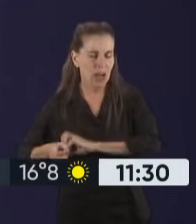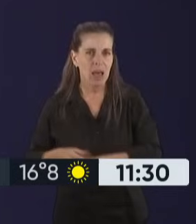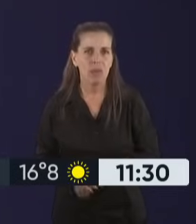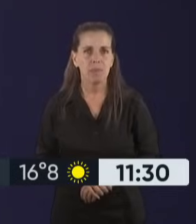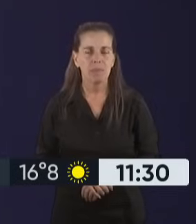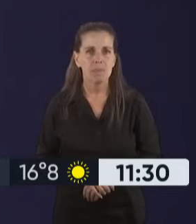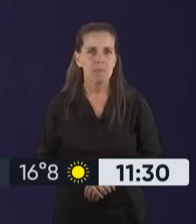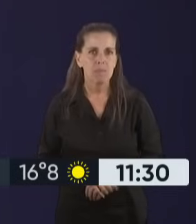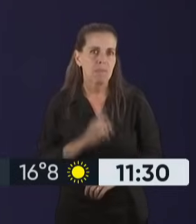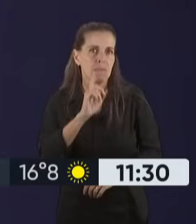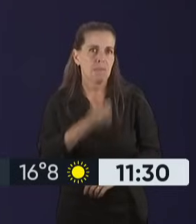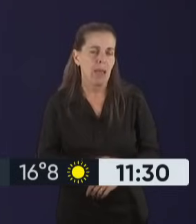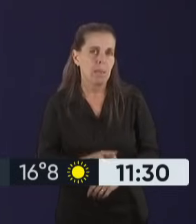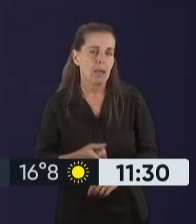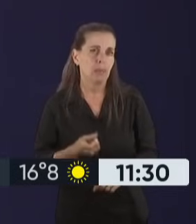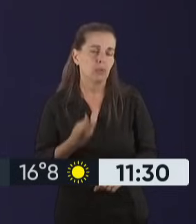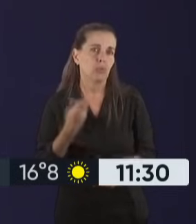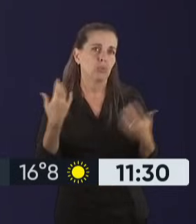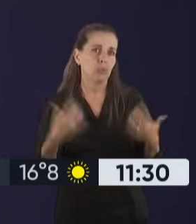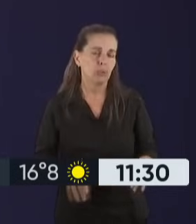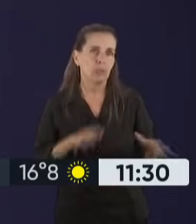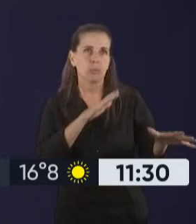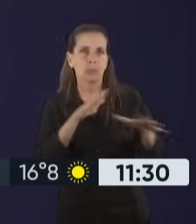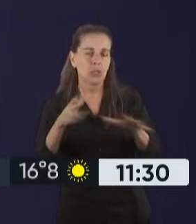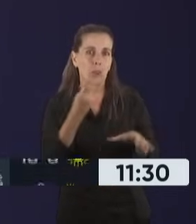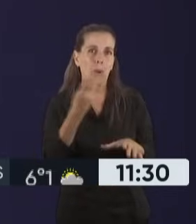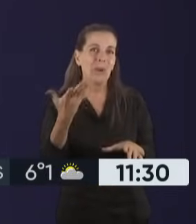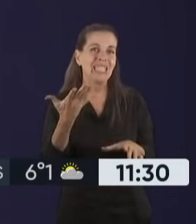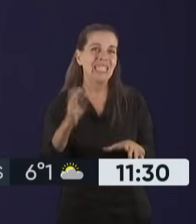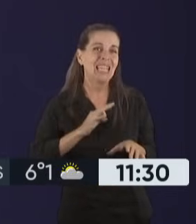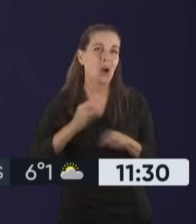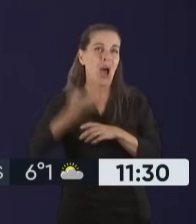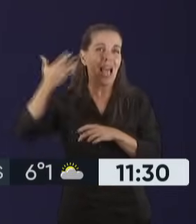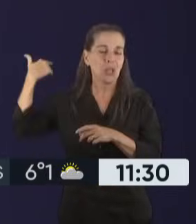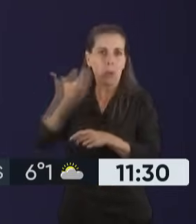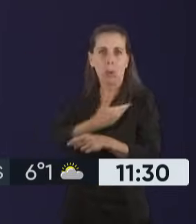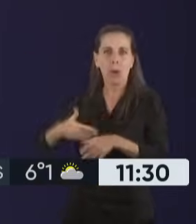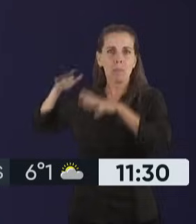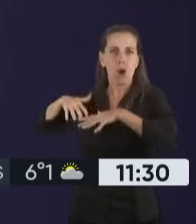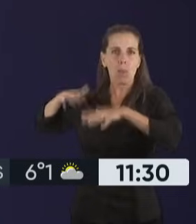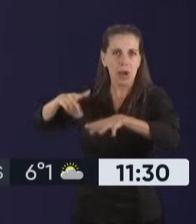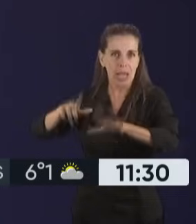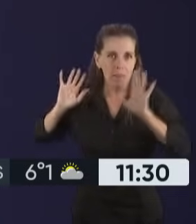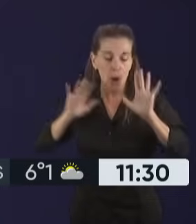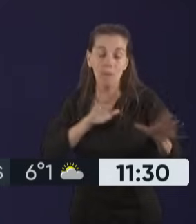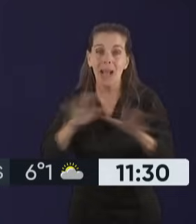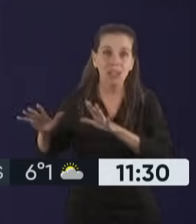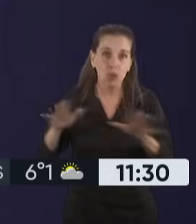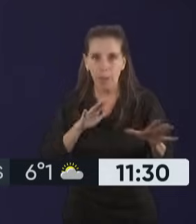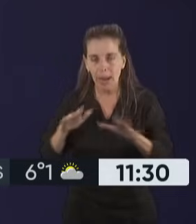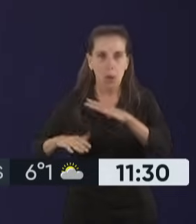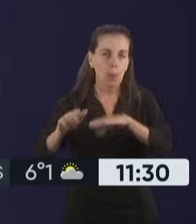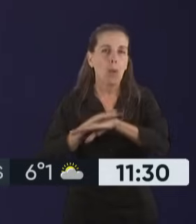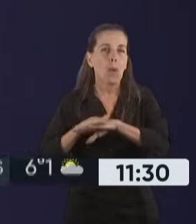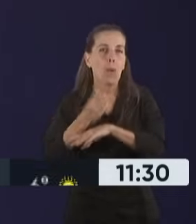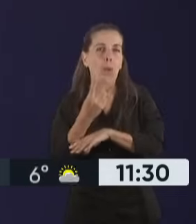y un cuarto de siglo de populismo, al menos, porque lo puedo discutir incluso muchísimo más para atrás, pero